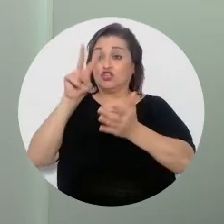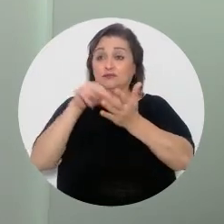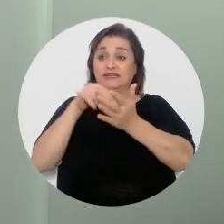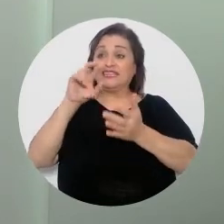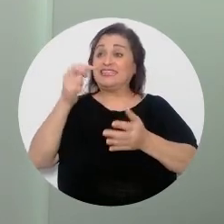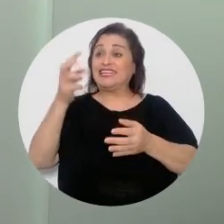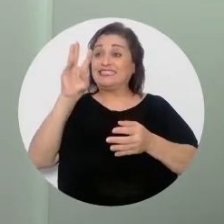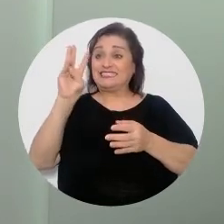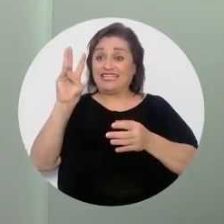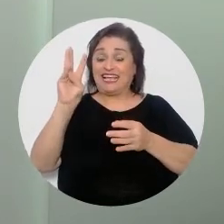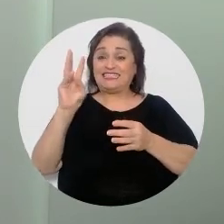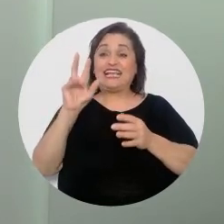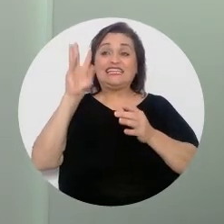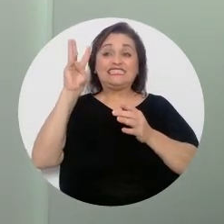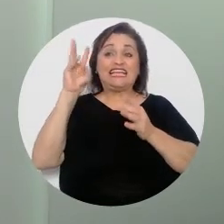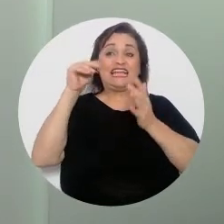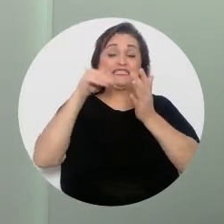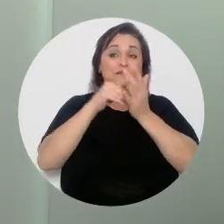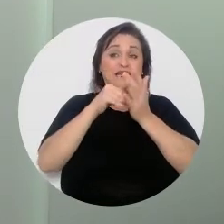del 2016 fueron